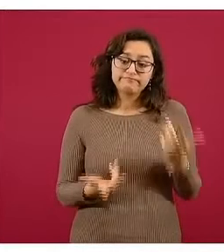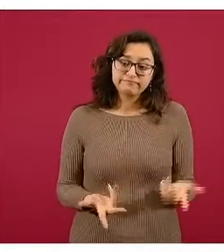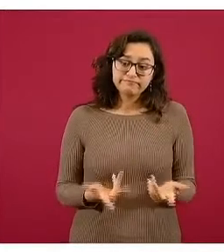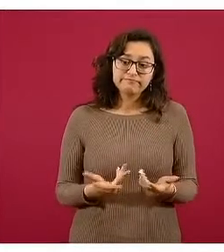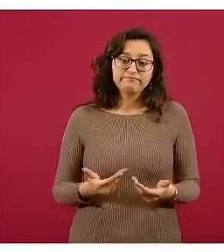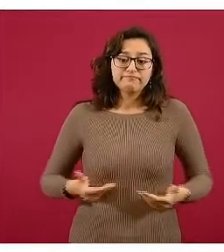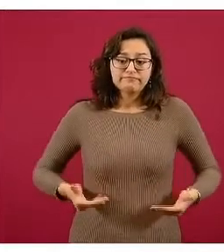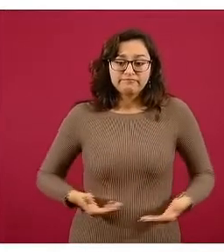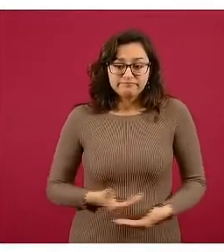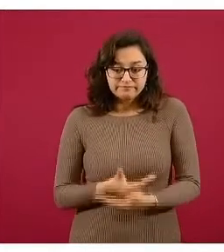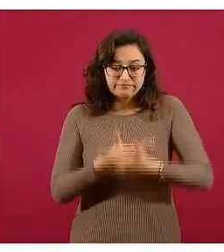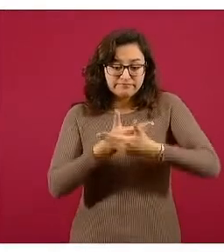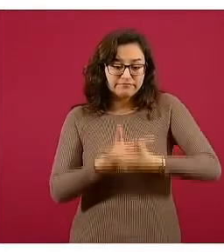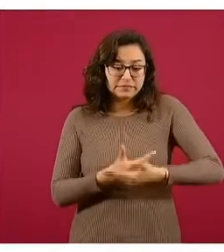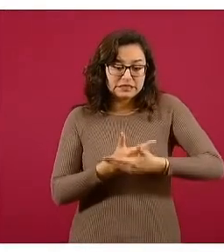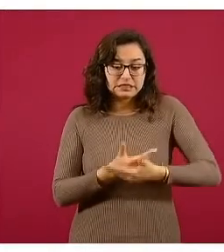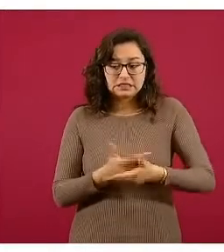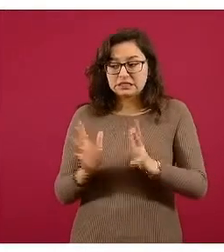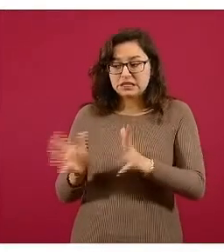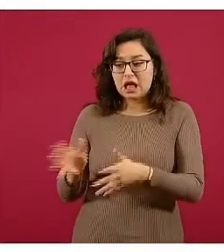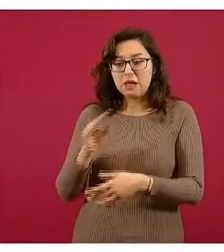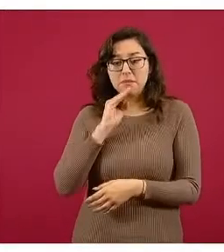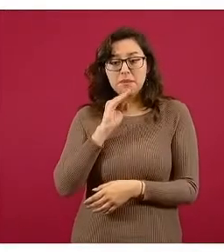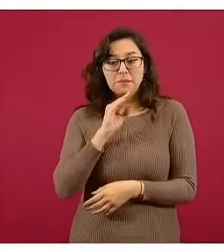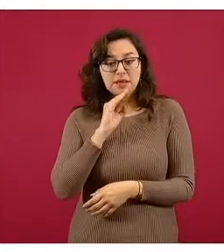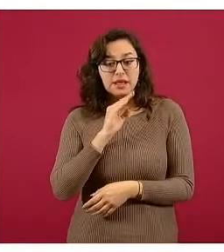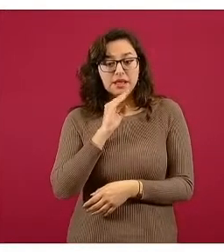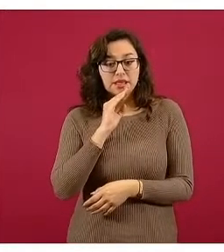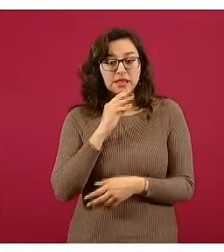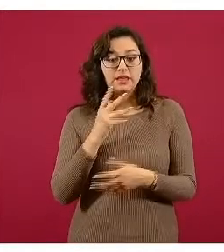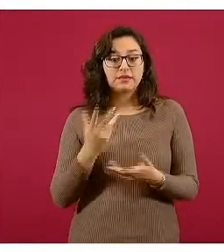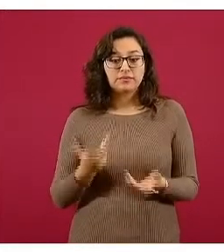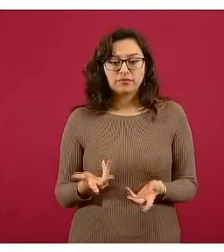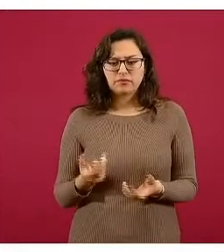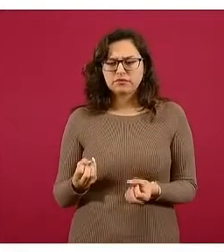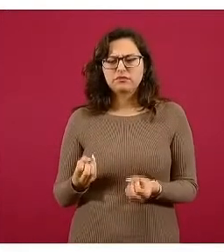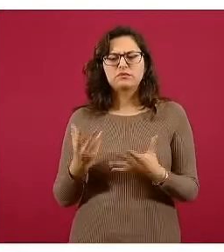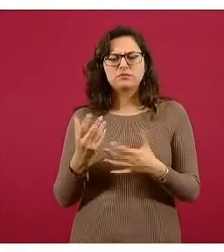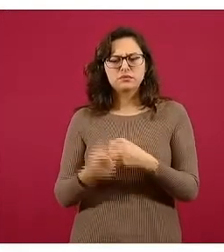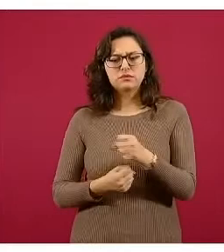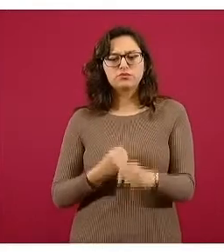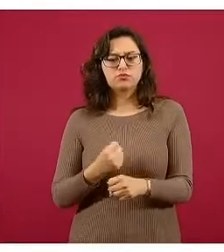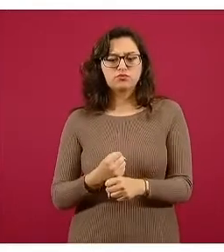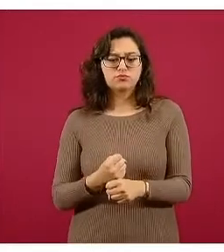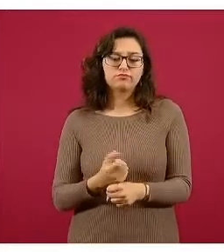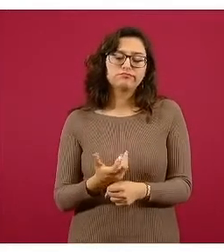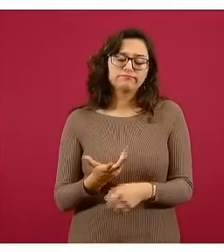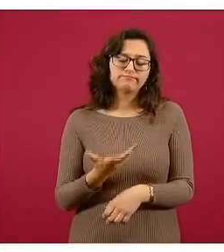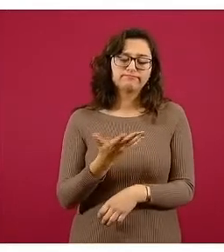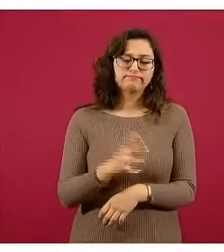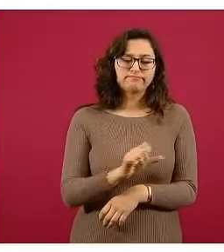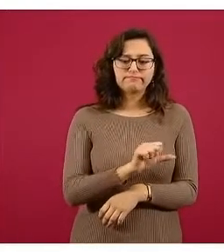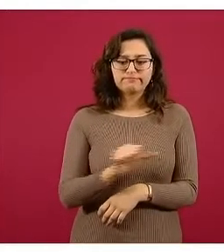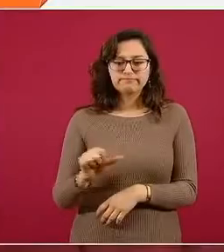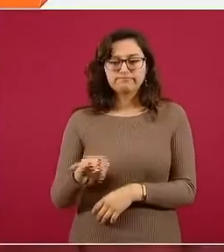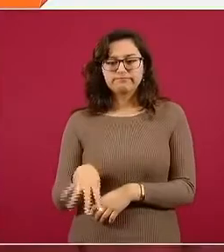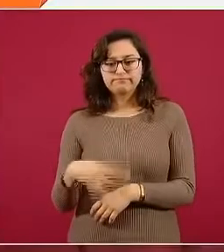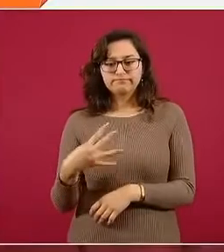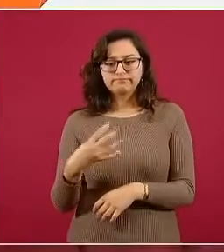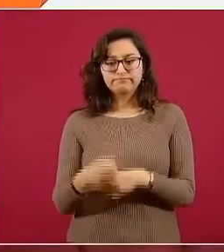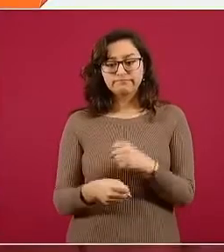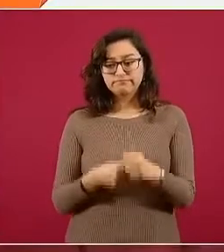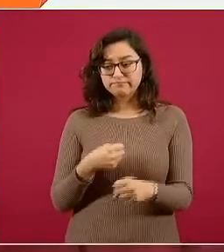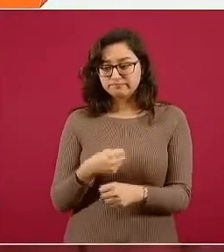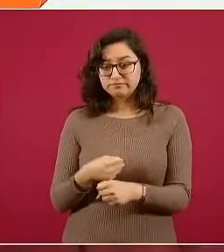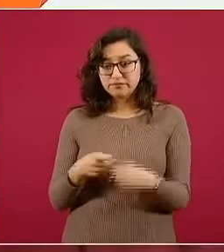embarazadas y se convirtieron en madres. El embarazo de 10 a 14 años de edad es una forma de violencia, y es